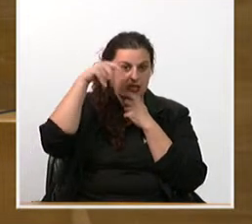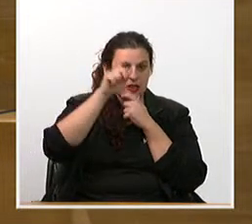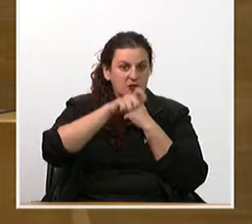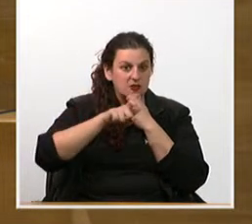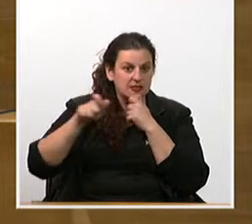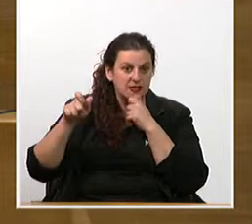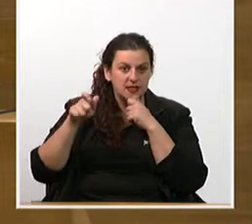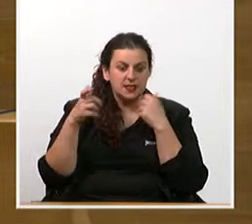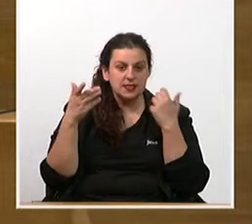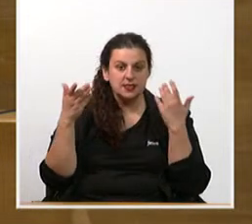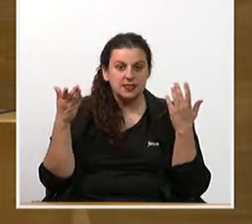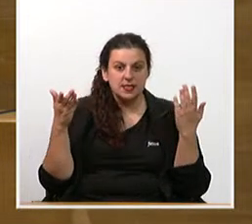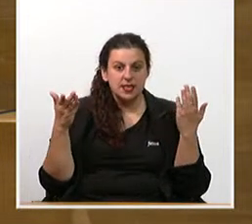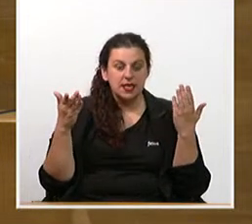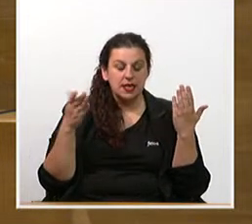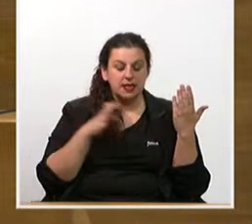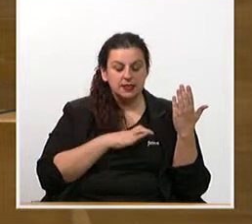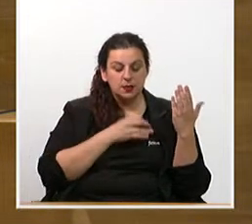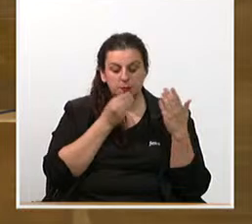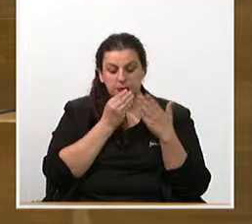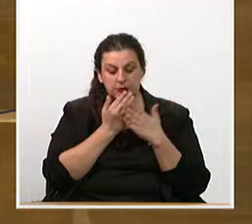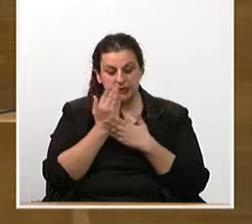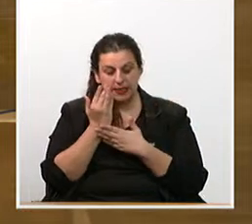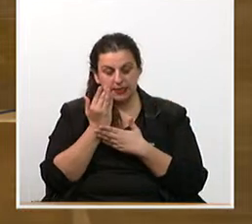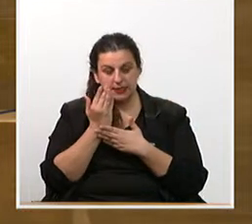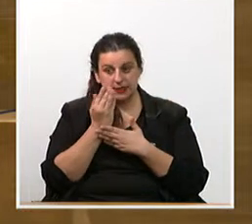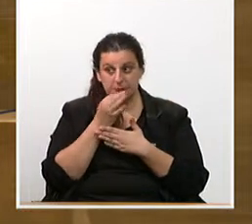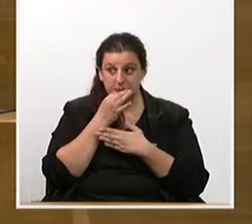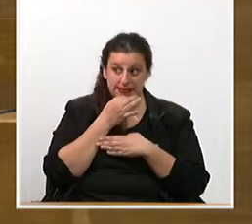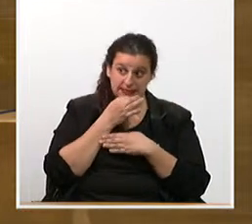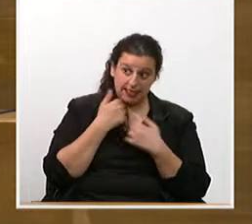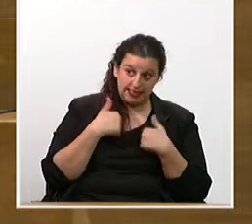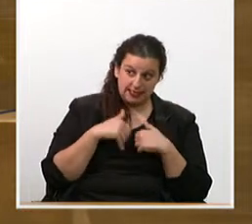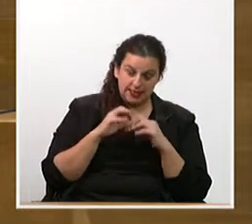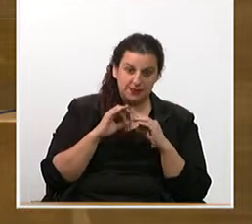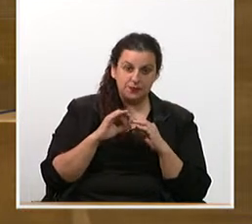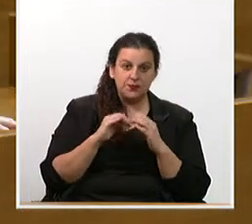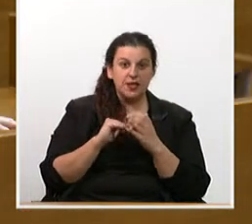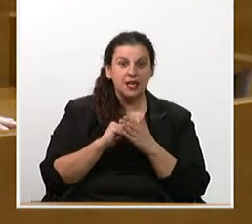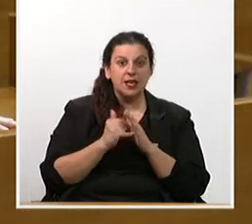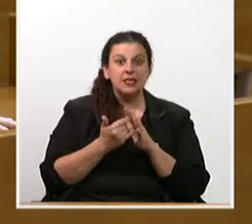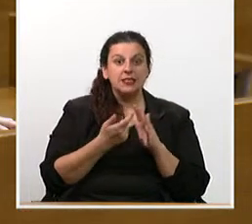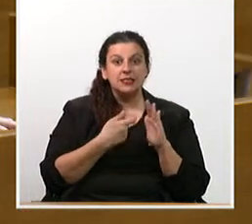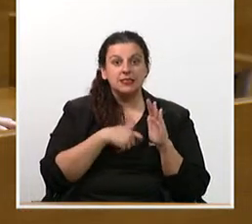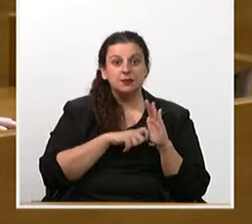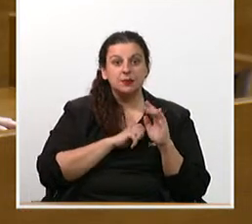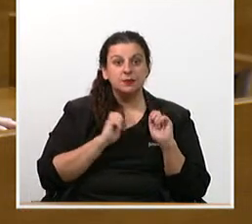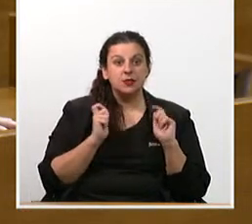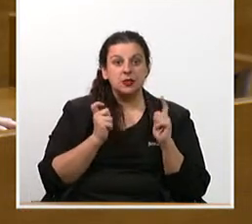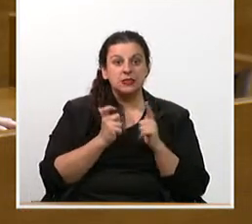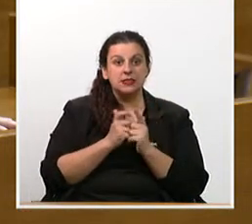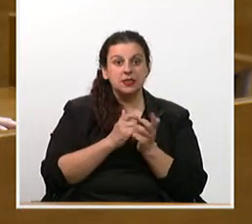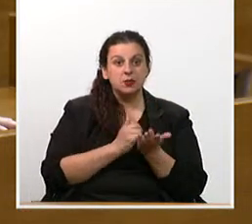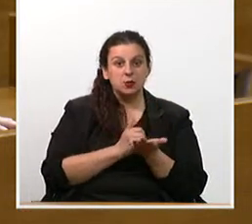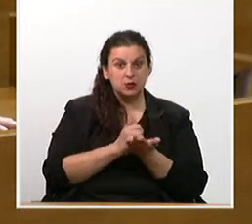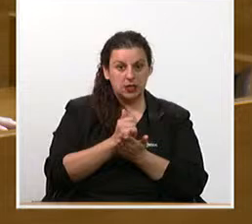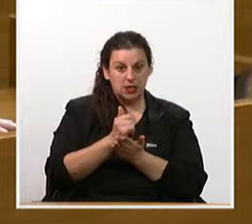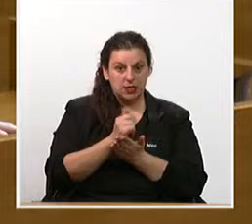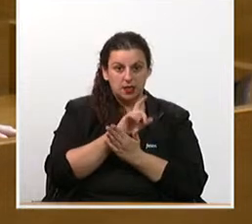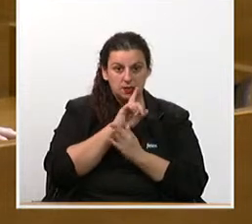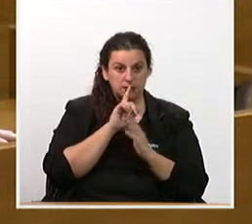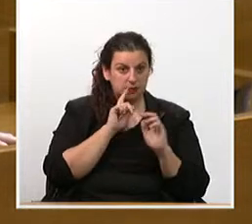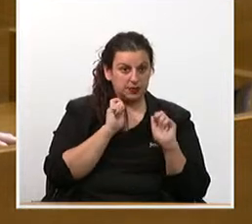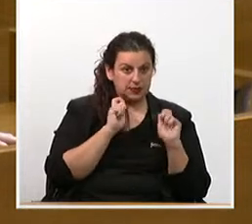Buenos días ya casi tardes el sistema español de seguros agrarios denominado seguros